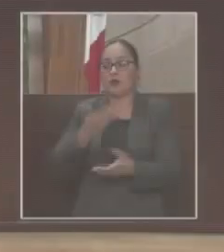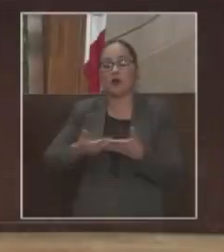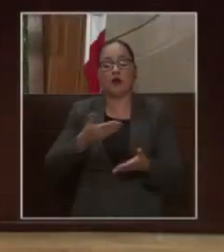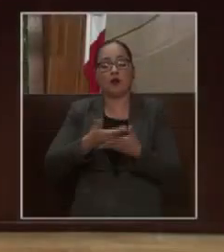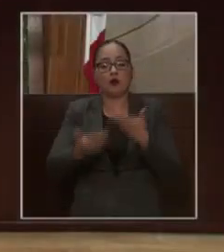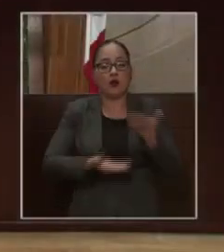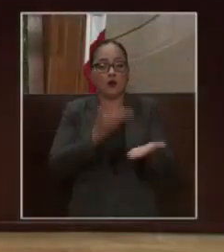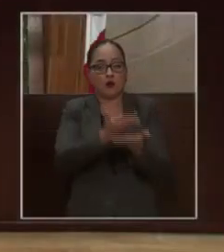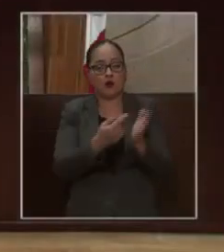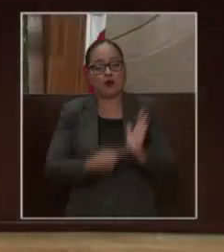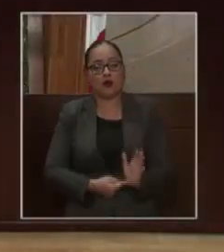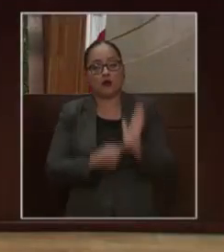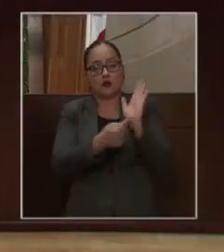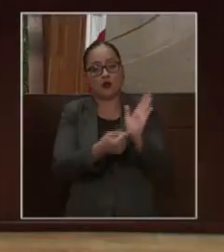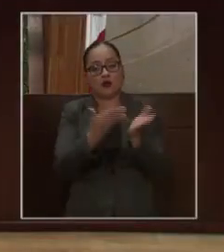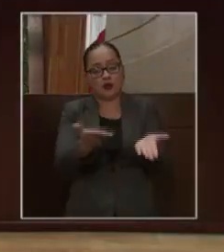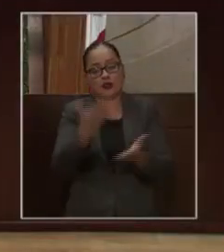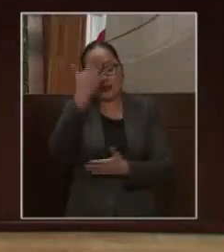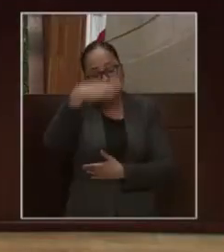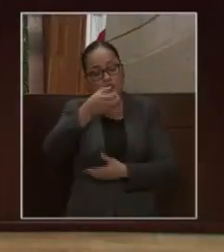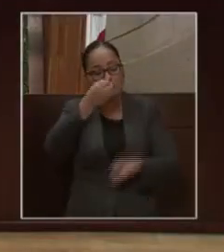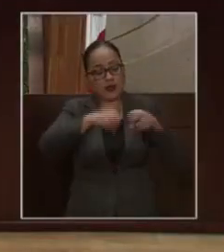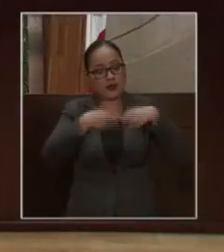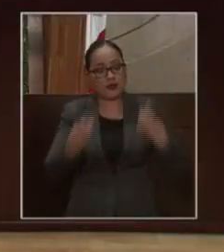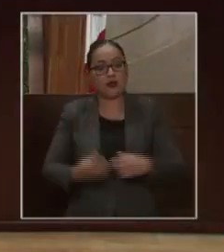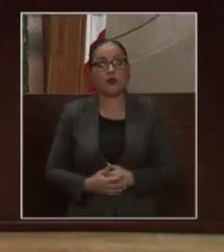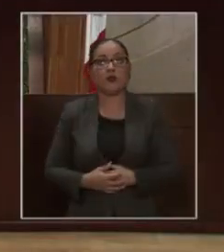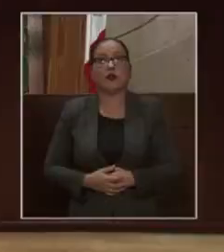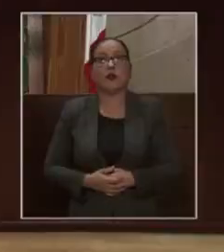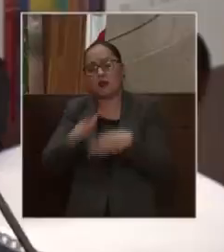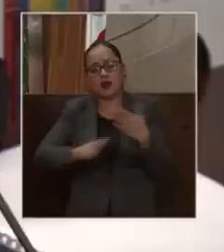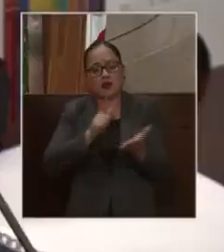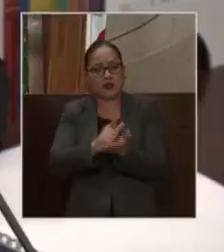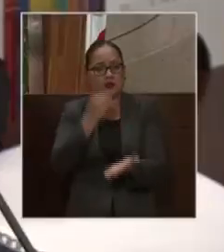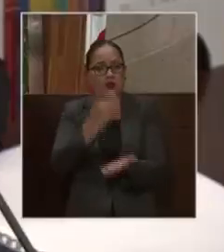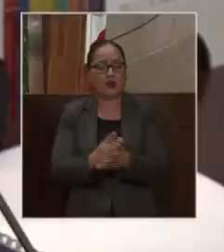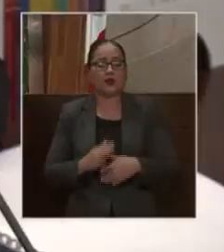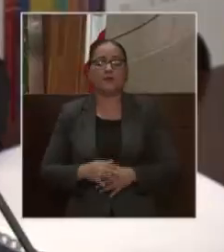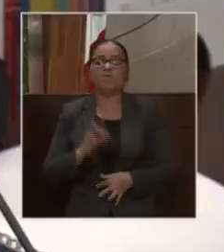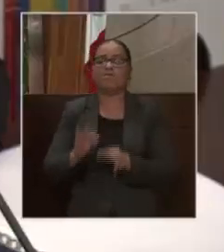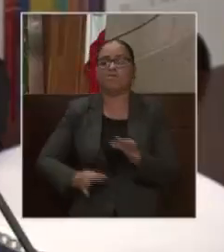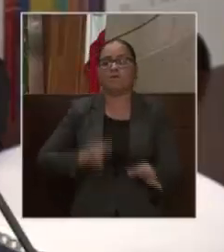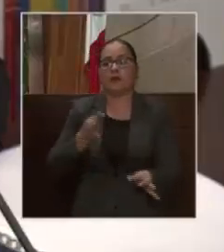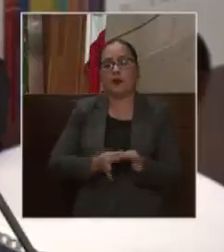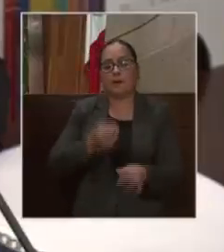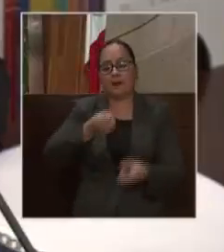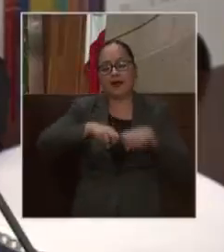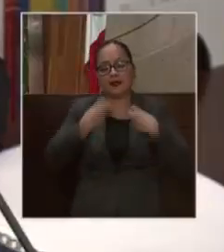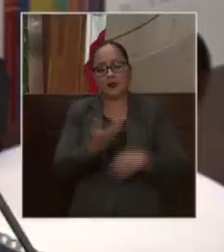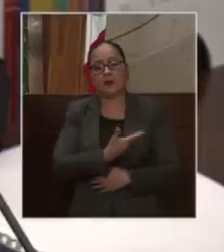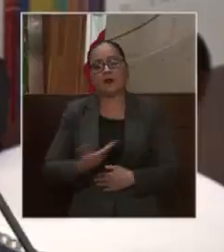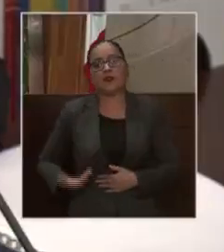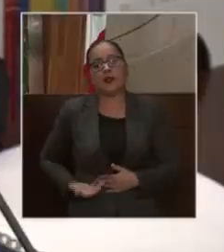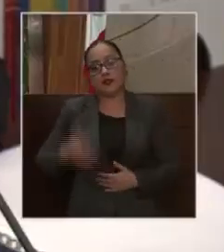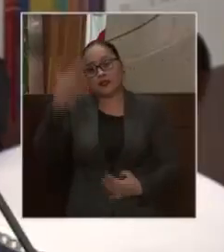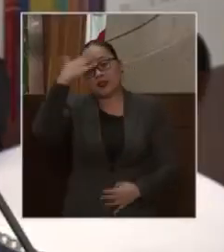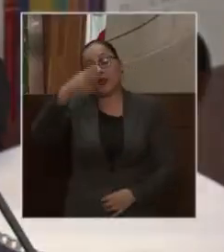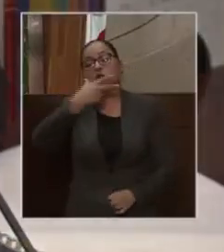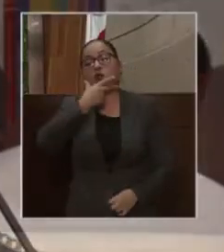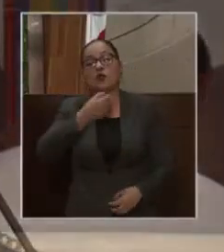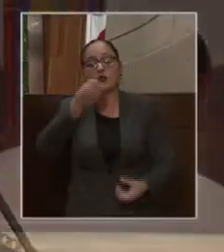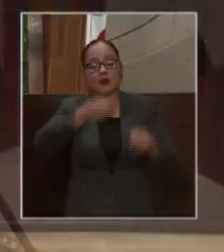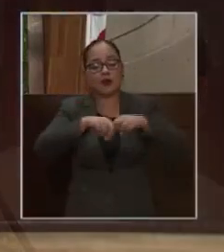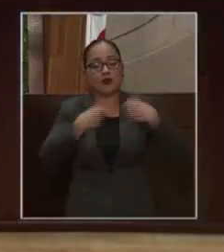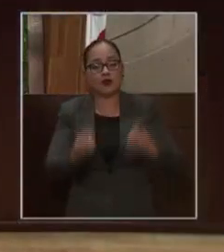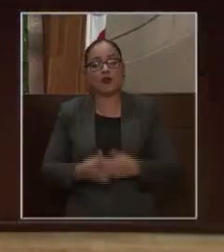y la sala superior del tribunal electoral del poder judicial de la federación desechó los juicios contra las consultas ciudadanas realizadas por el gobierno